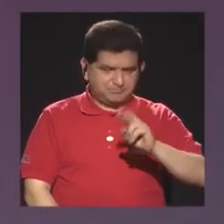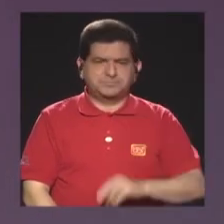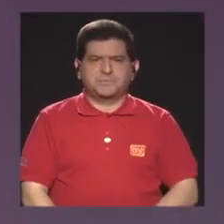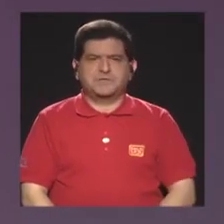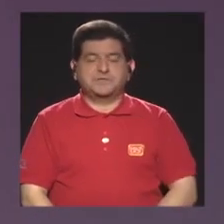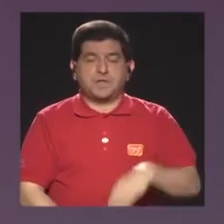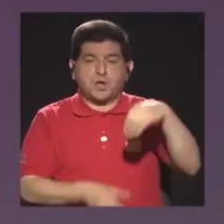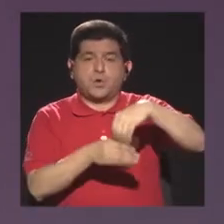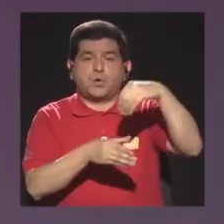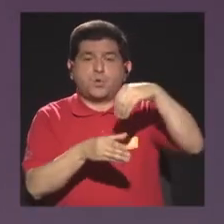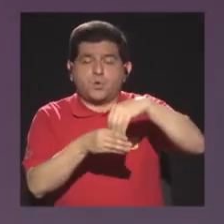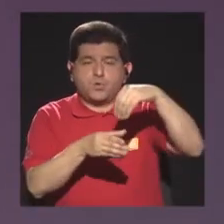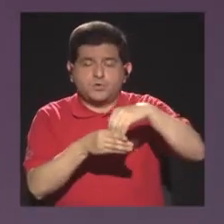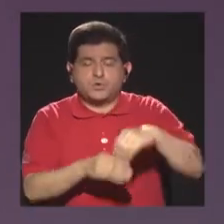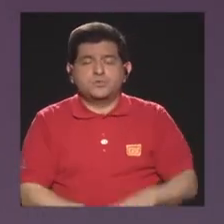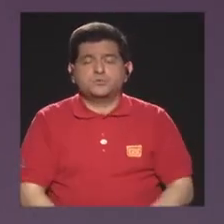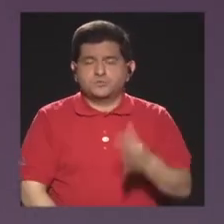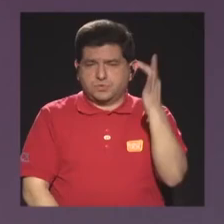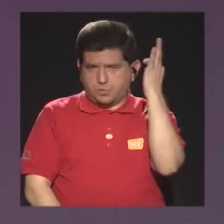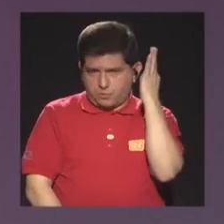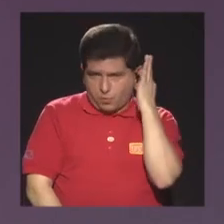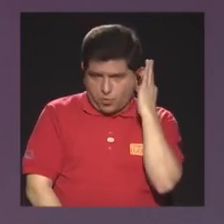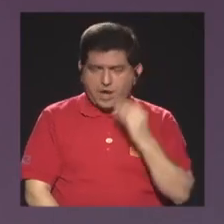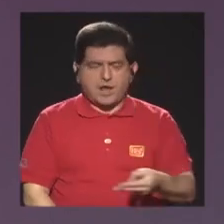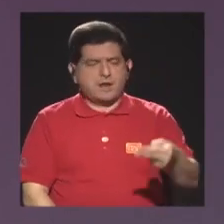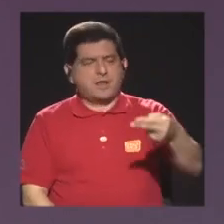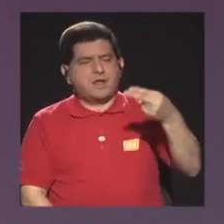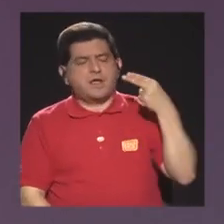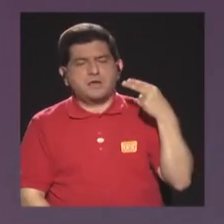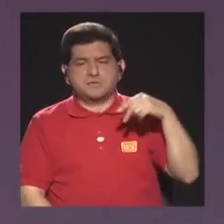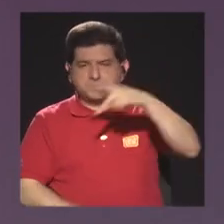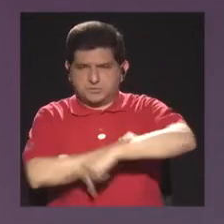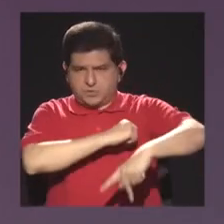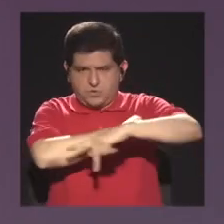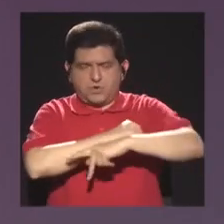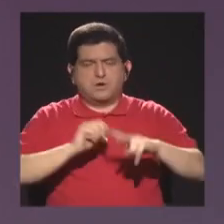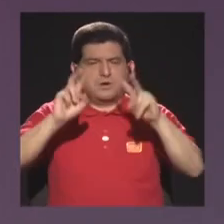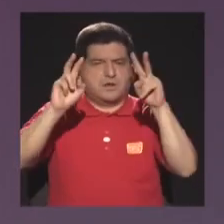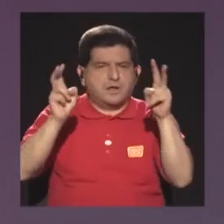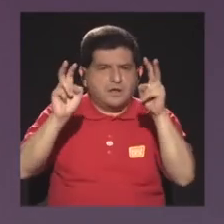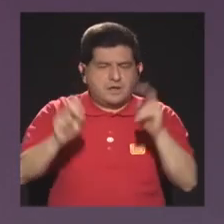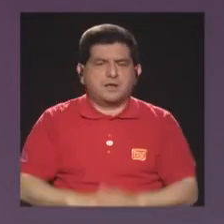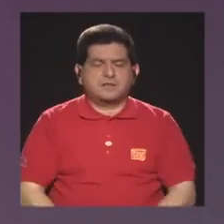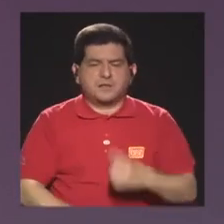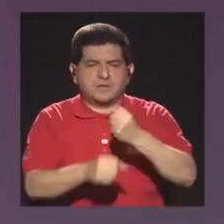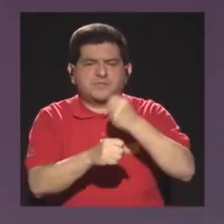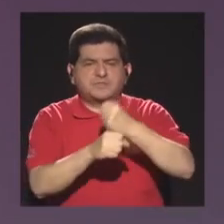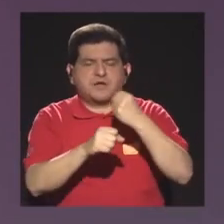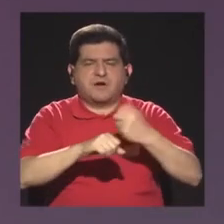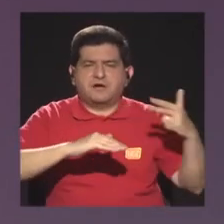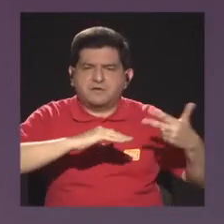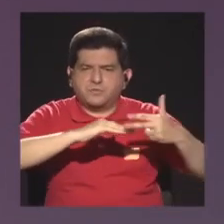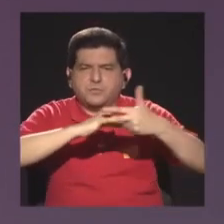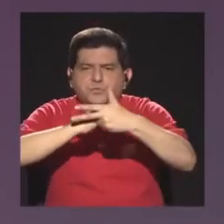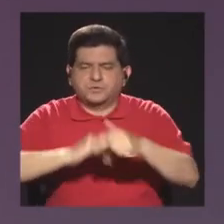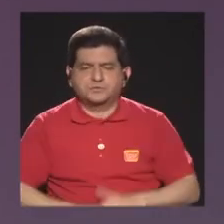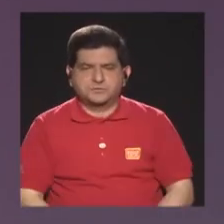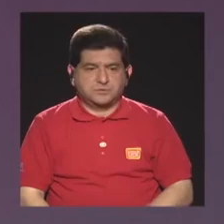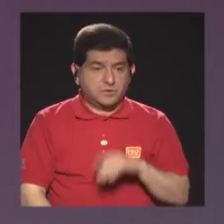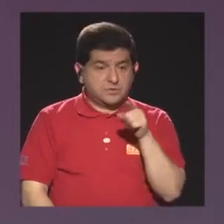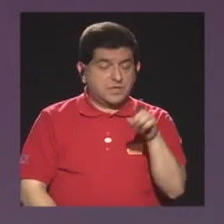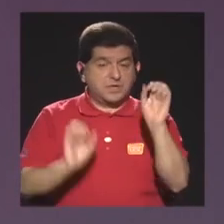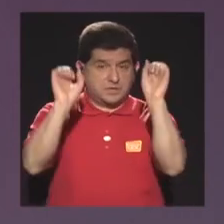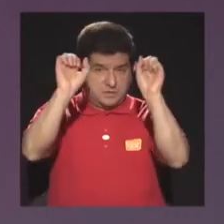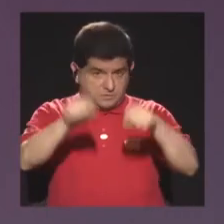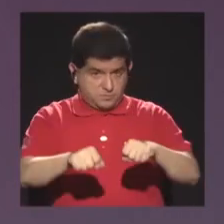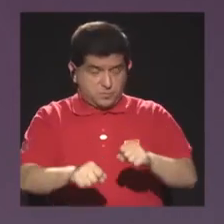reconocer los aportes que ha hecho la mujer en la historia de este país en materia portuaria, y que ellas estén, por lo